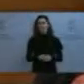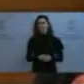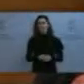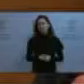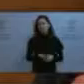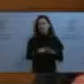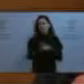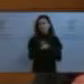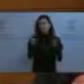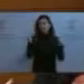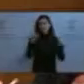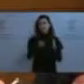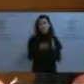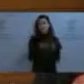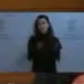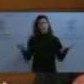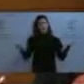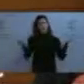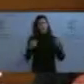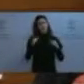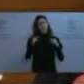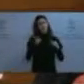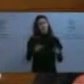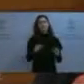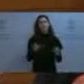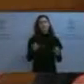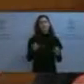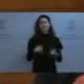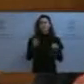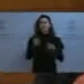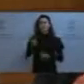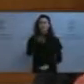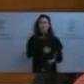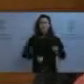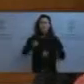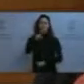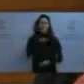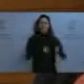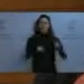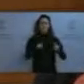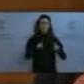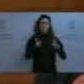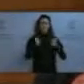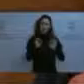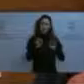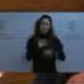de planificación está generando ya demasiados problemas en este parque.